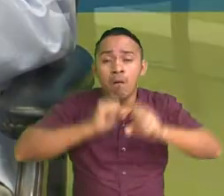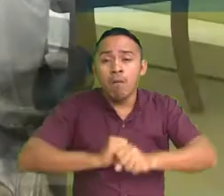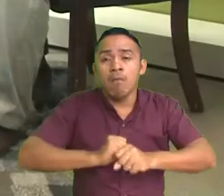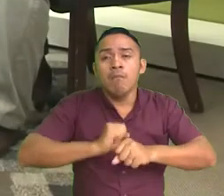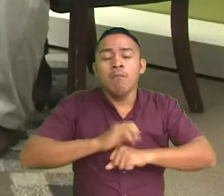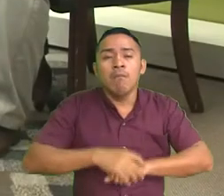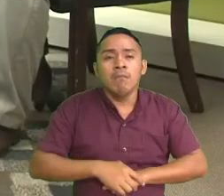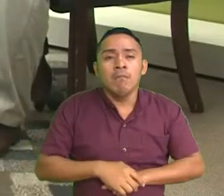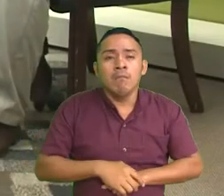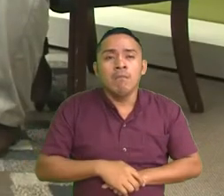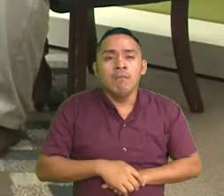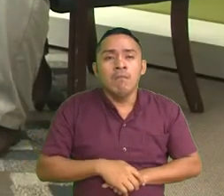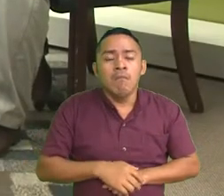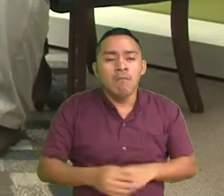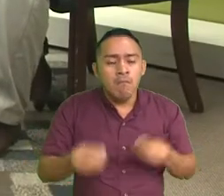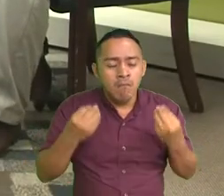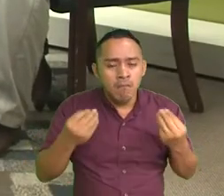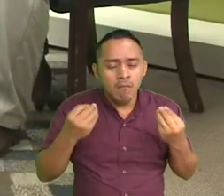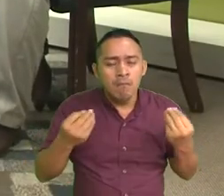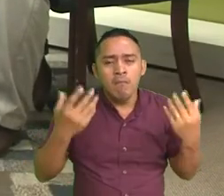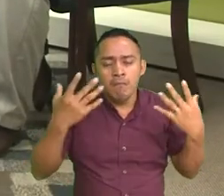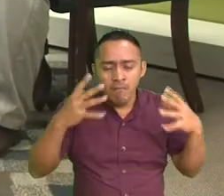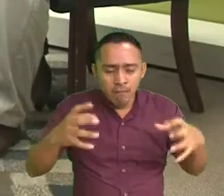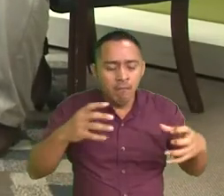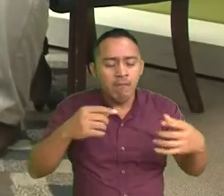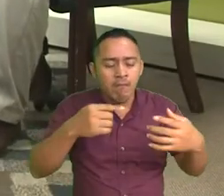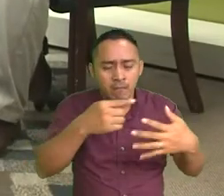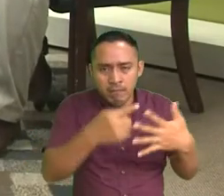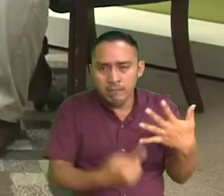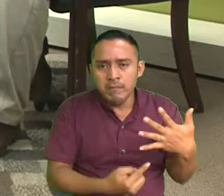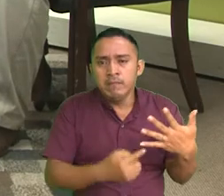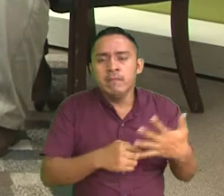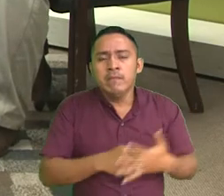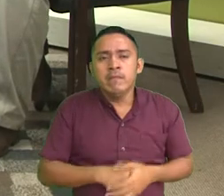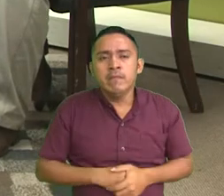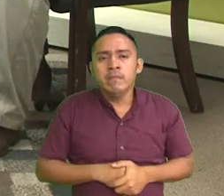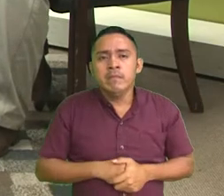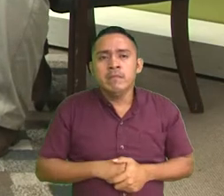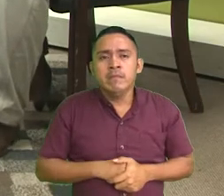Entonces, hay muchas cosas que pueden impactar.